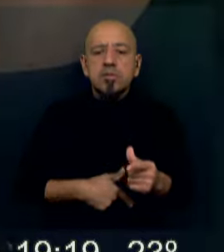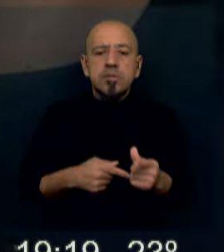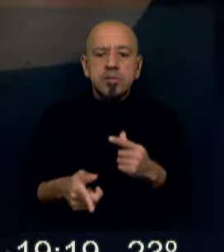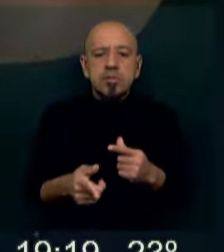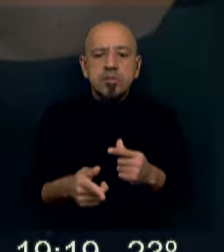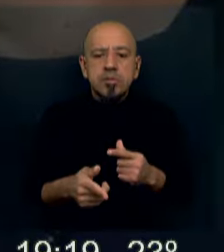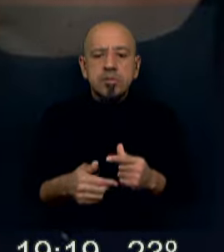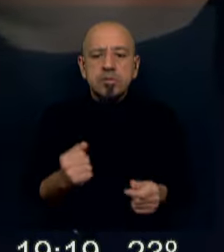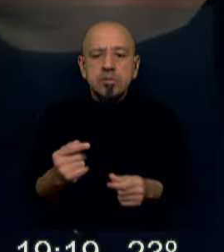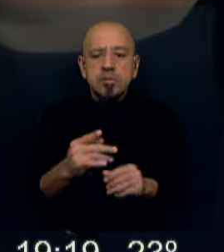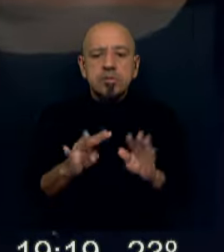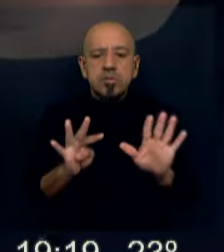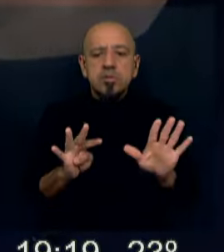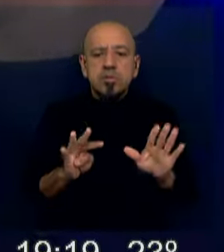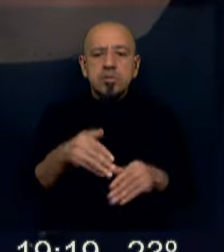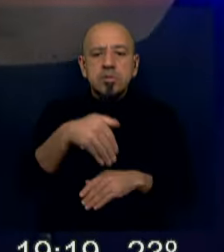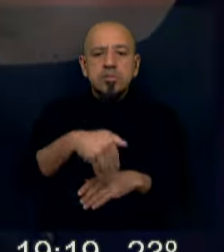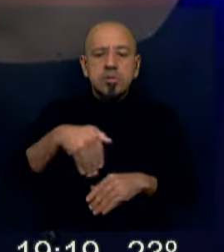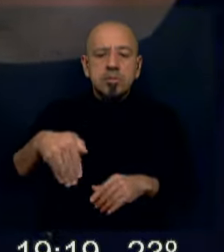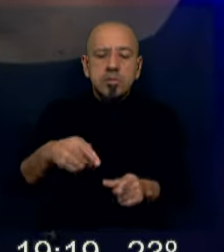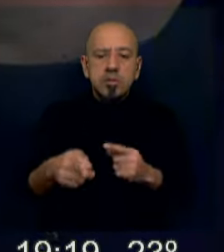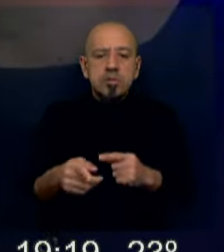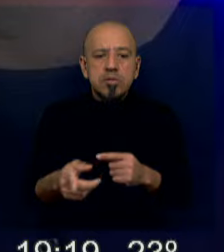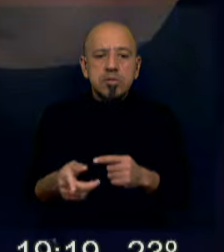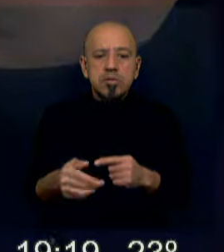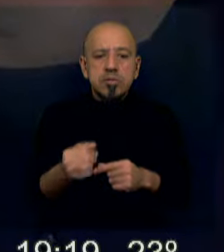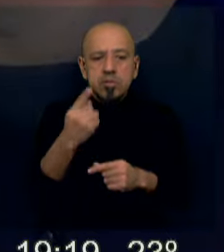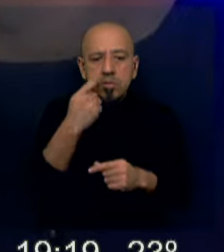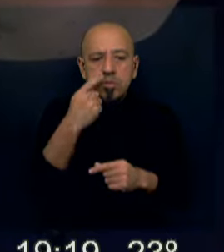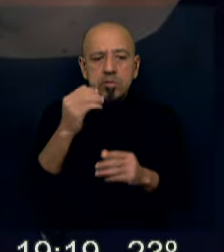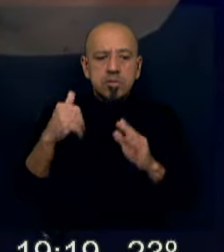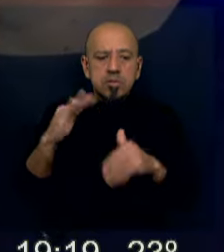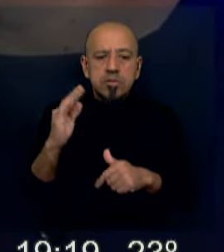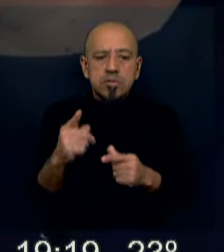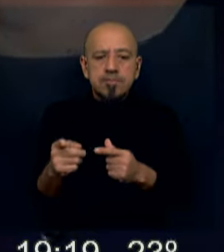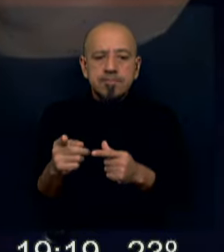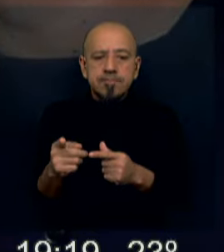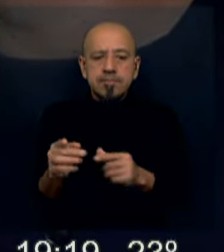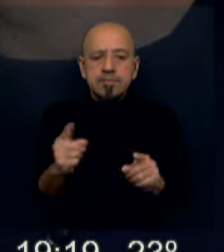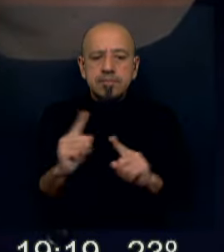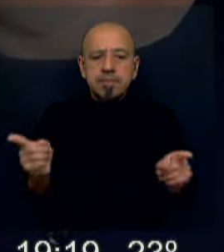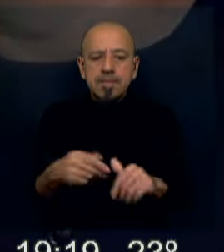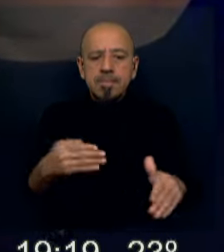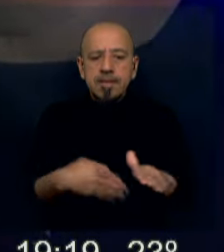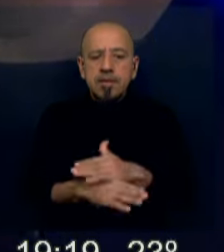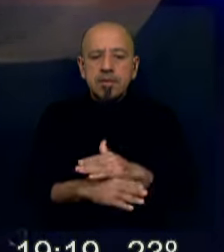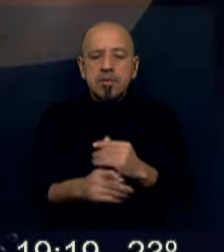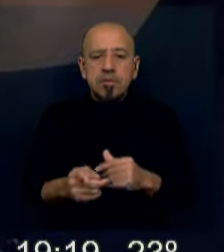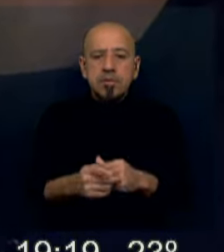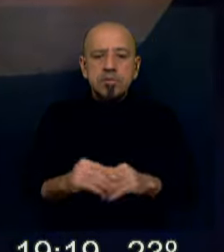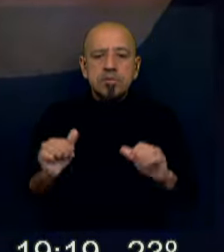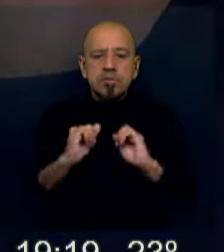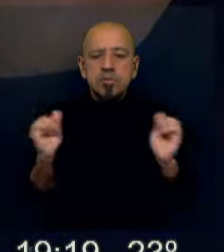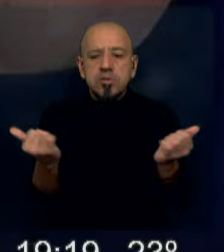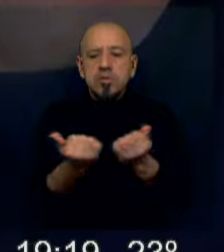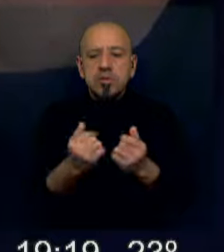una pistola de 9 milímetros con 9 cartuchos vivos, un masculino mayor. La persona en principio no ingresó al estadio con el arma. No, no, creemos que